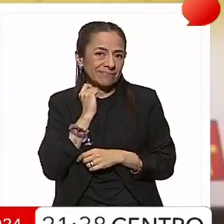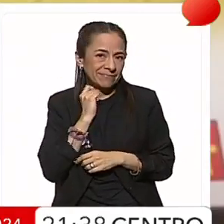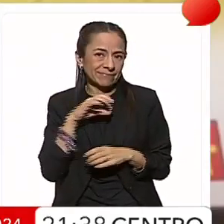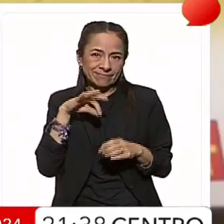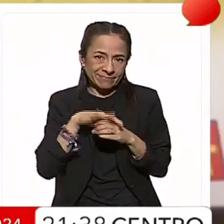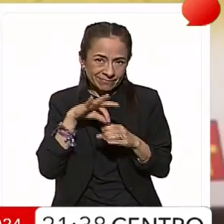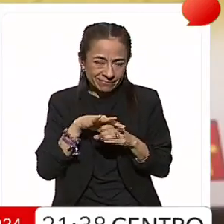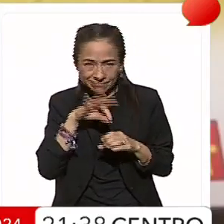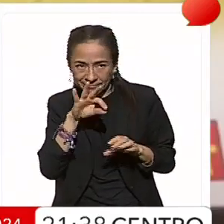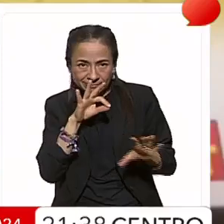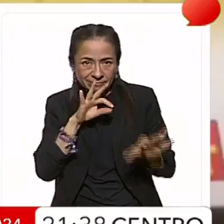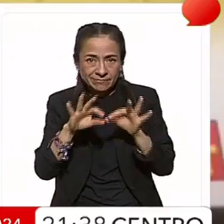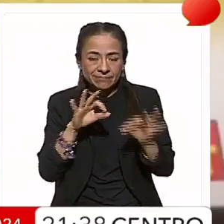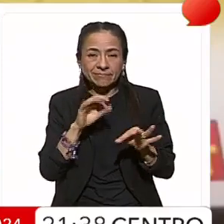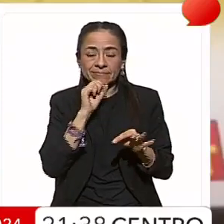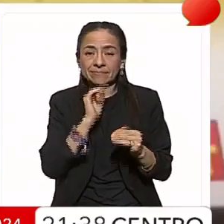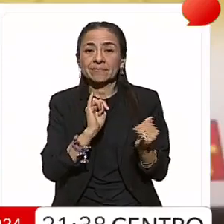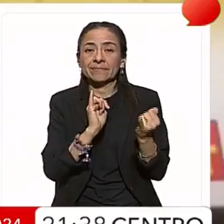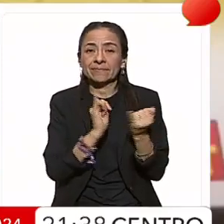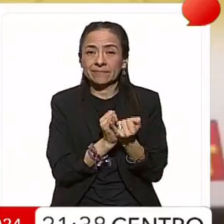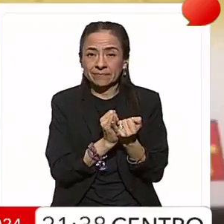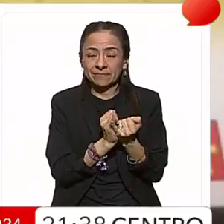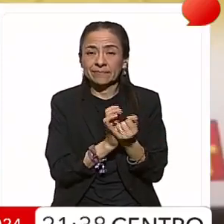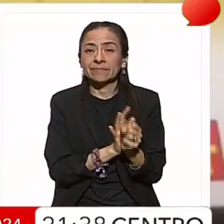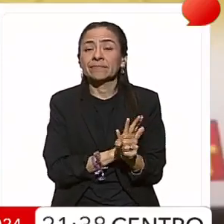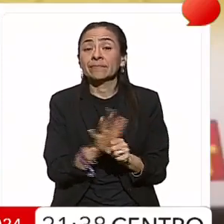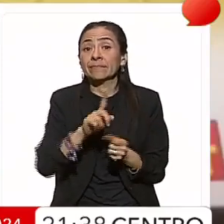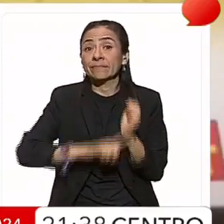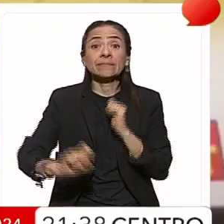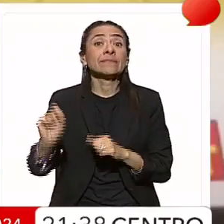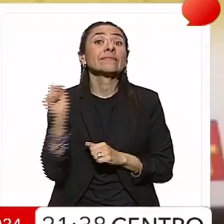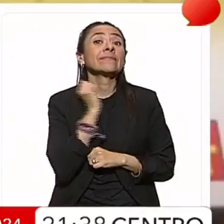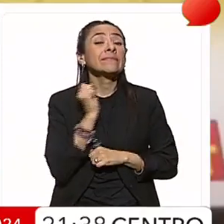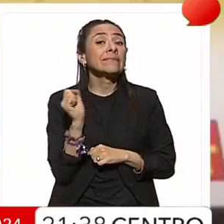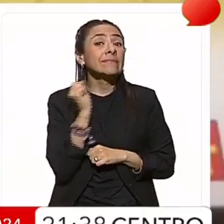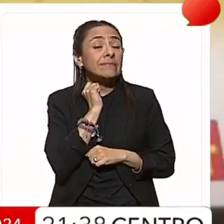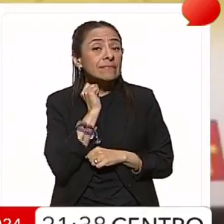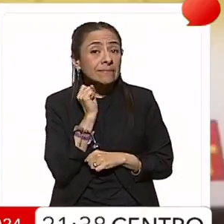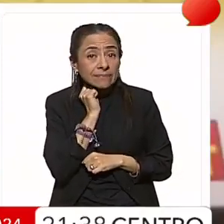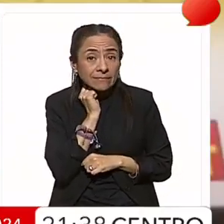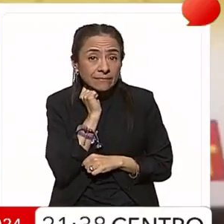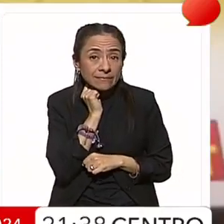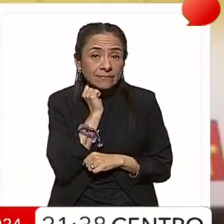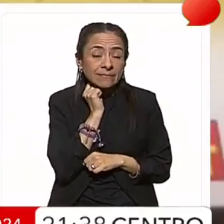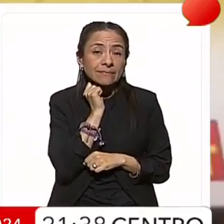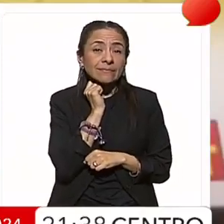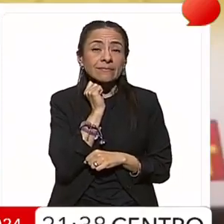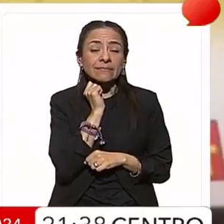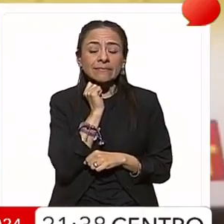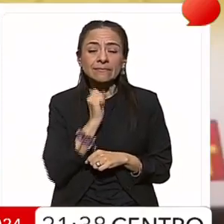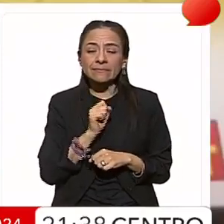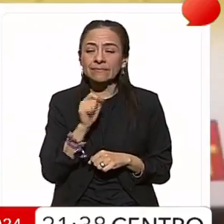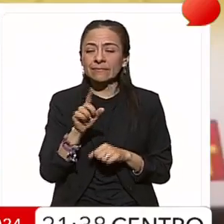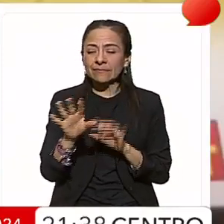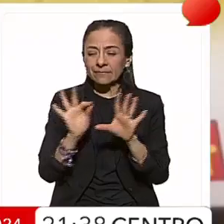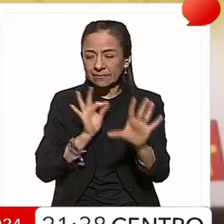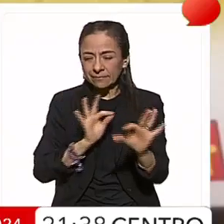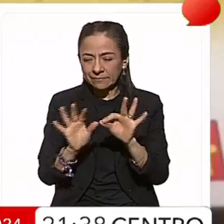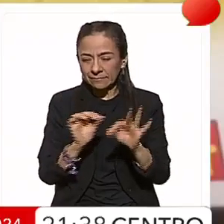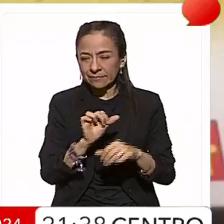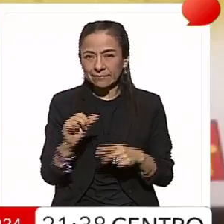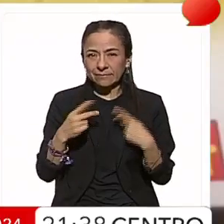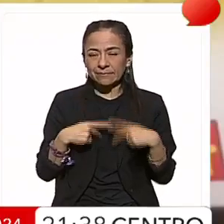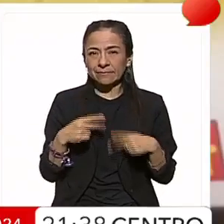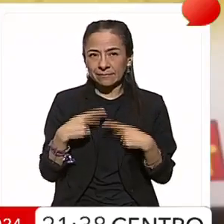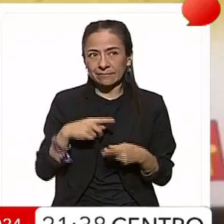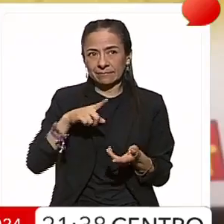y se elegía en el Senado a los miembros de